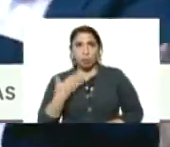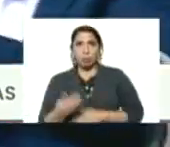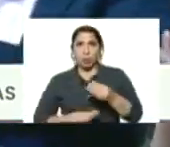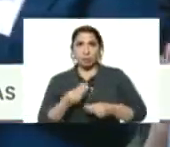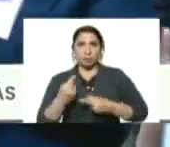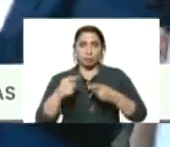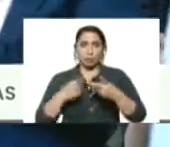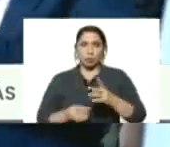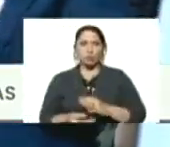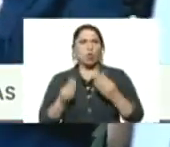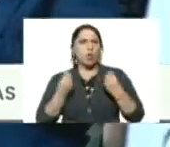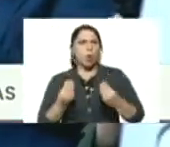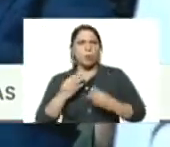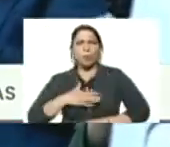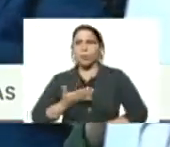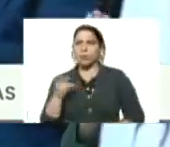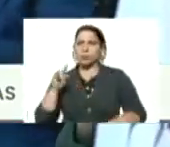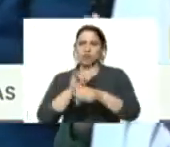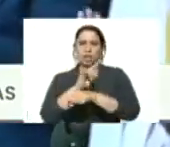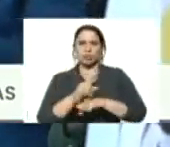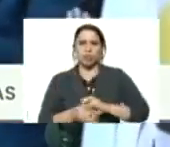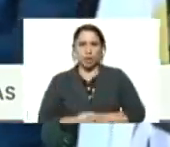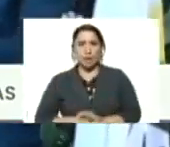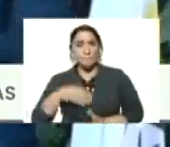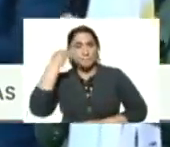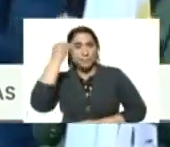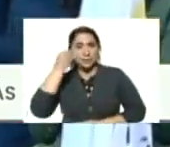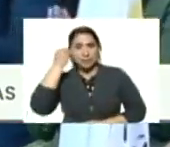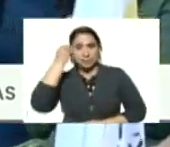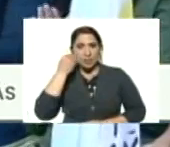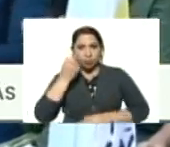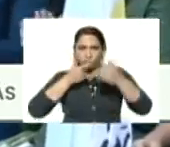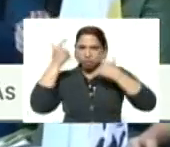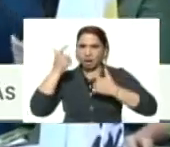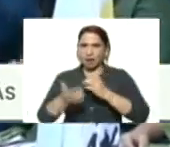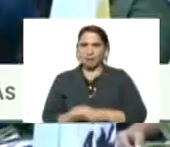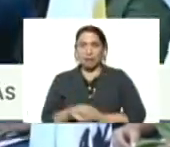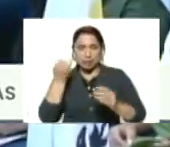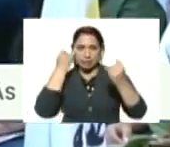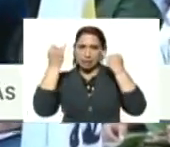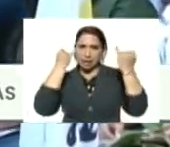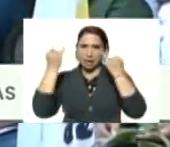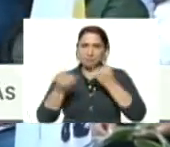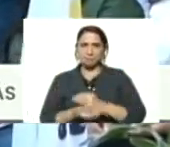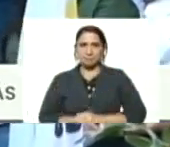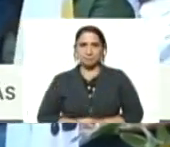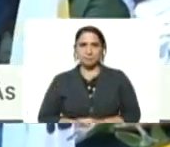¿Cómo podemos traicionar su pensamiento, sus ideas?